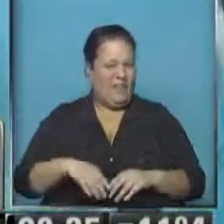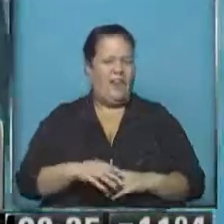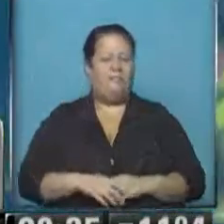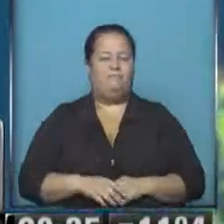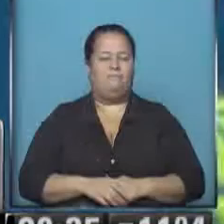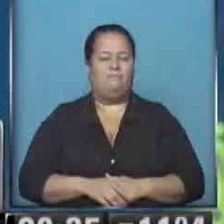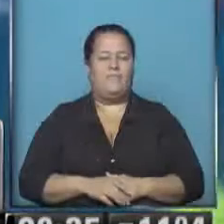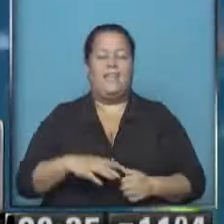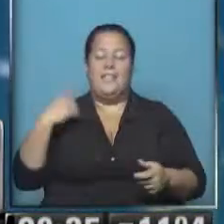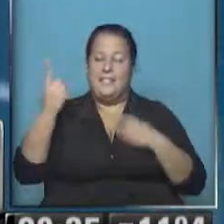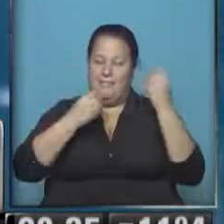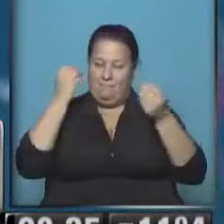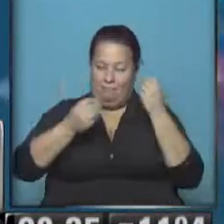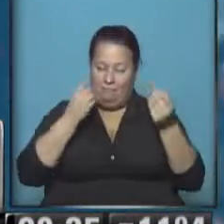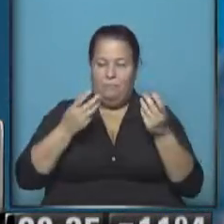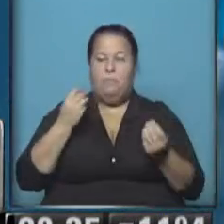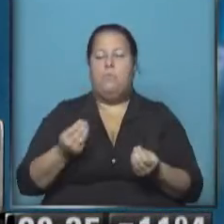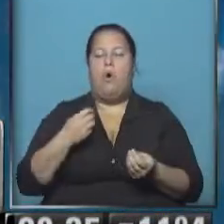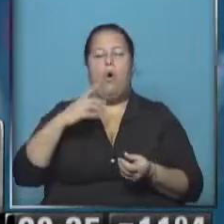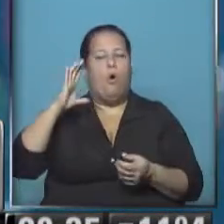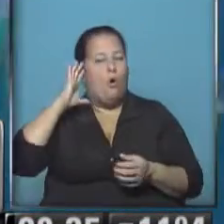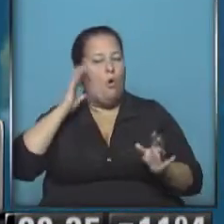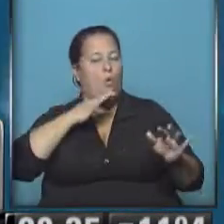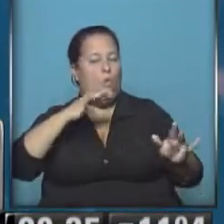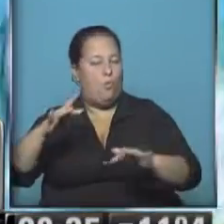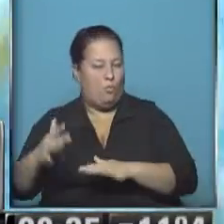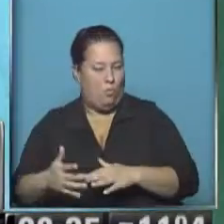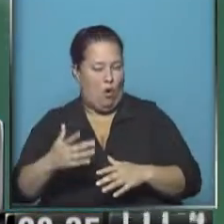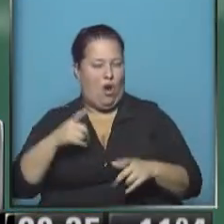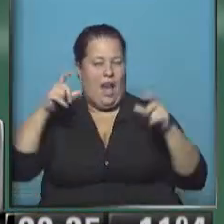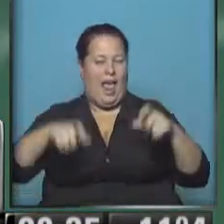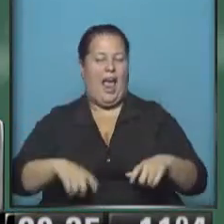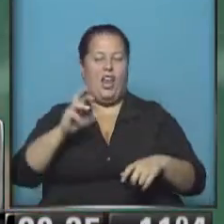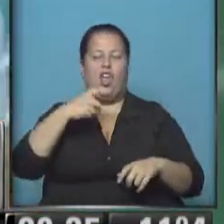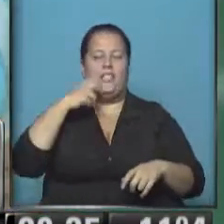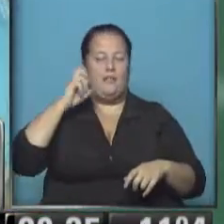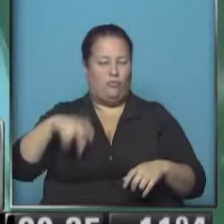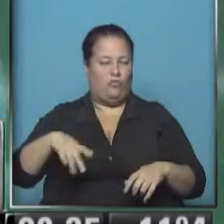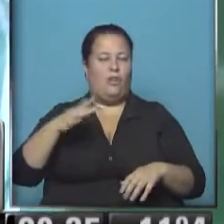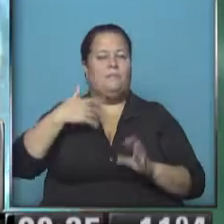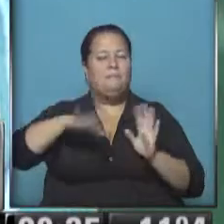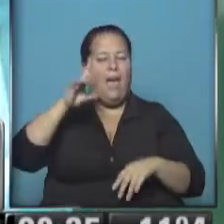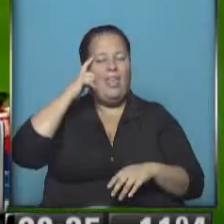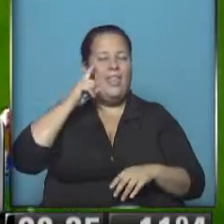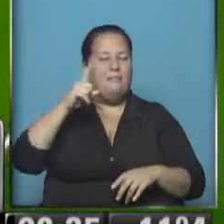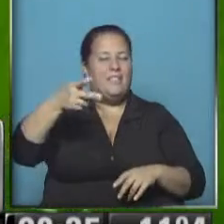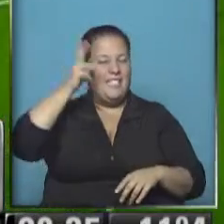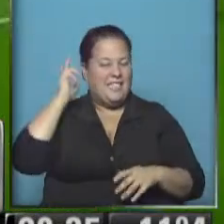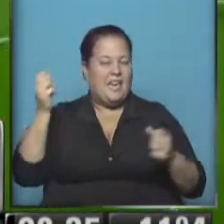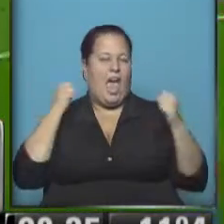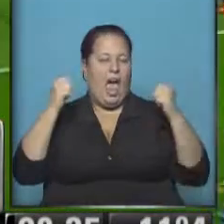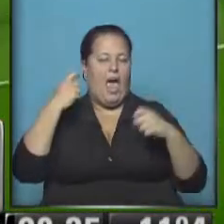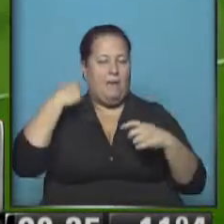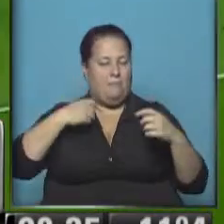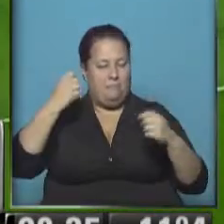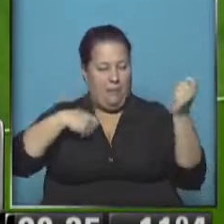principio nos preocupaba por lo que escuchamos en el estadio de concepción donde había más de 10 mil chilenos alentando a paraguay